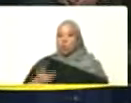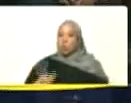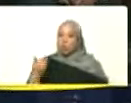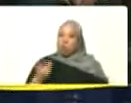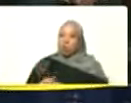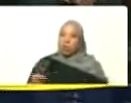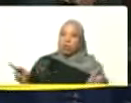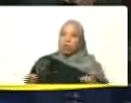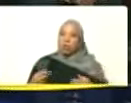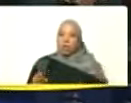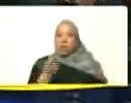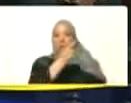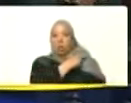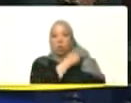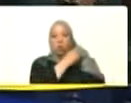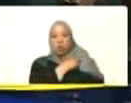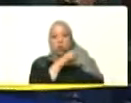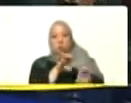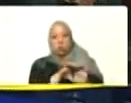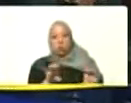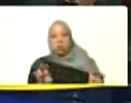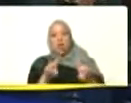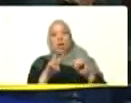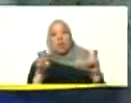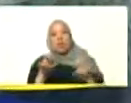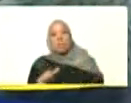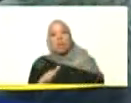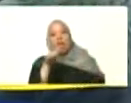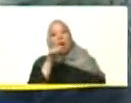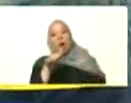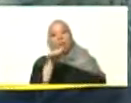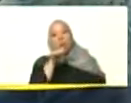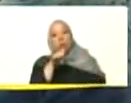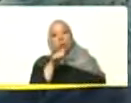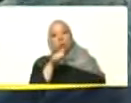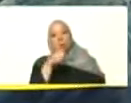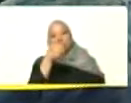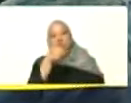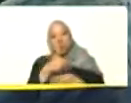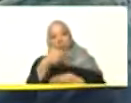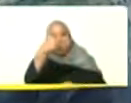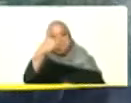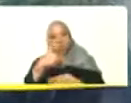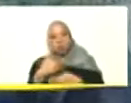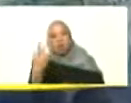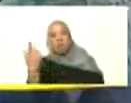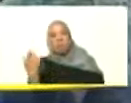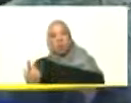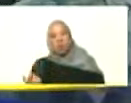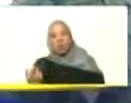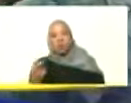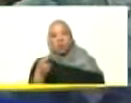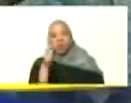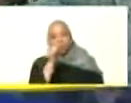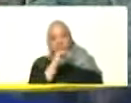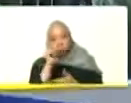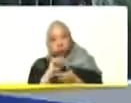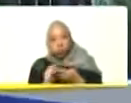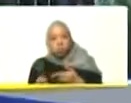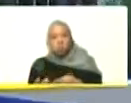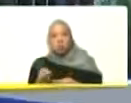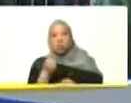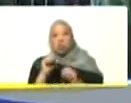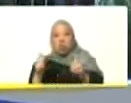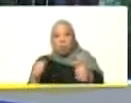la directora Gabriela corresponde a un tema de agua, precisamente, y a un muro. Cuando entramos inmediatamente al diagnóstico, nos dimos cuenta